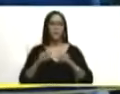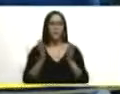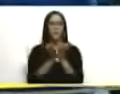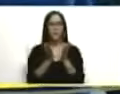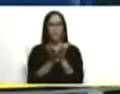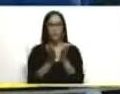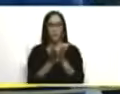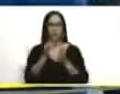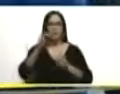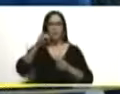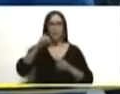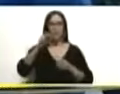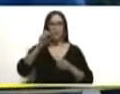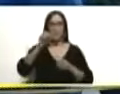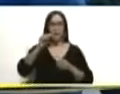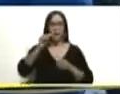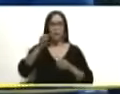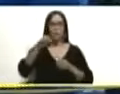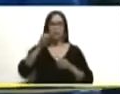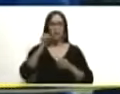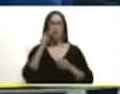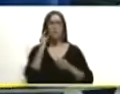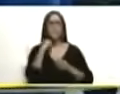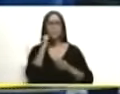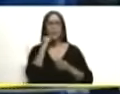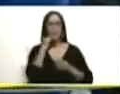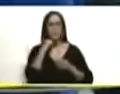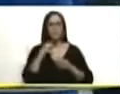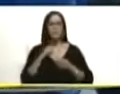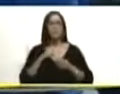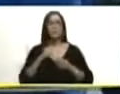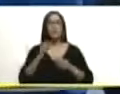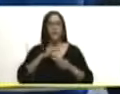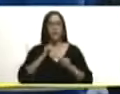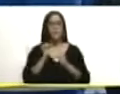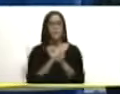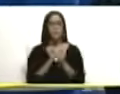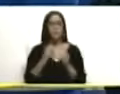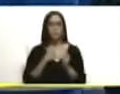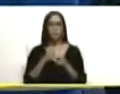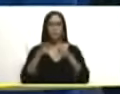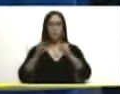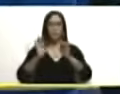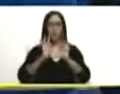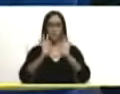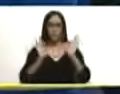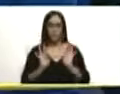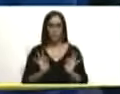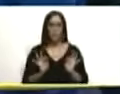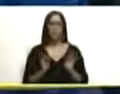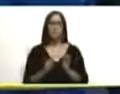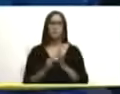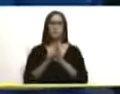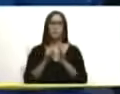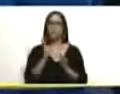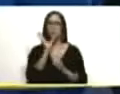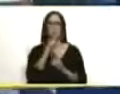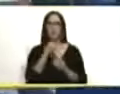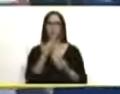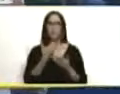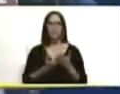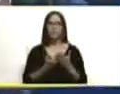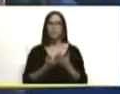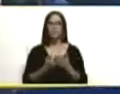Naguanagua, se hizo la primera asamblea estando él preso. Y yo entregué formatos de ese logotipo sin autorización de la Dirección Nacional. Bueno, tú eres